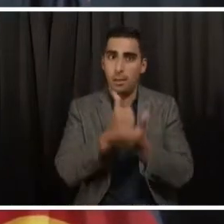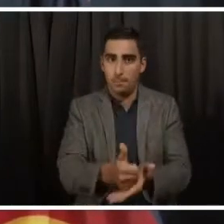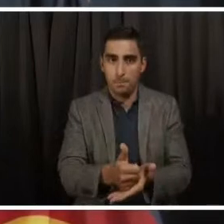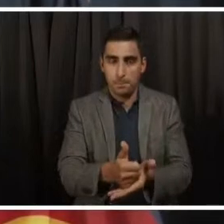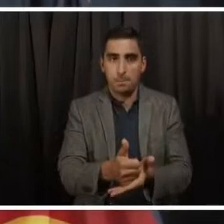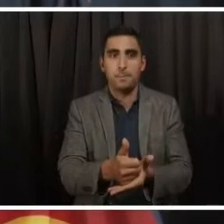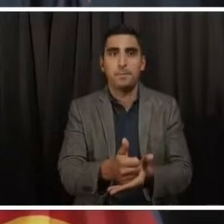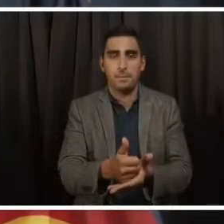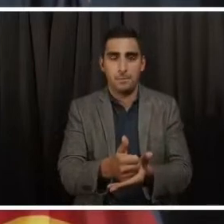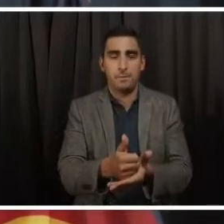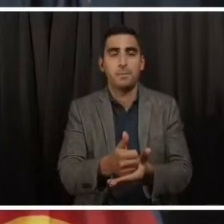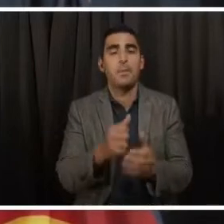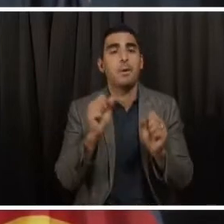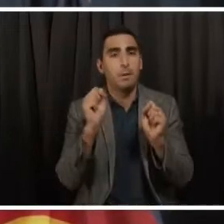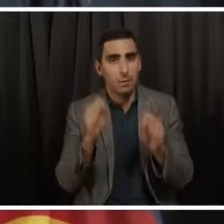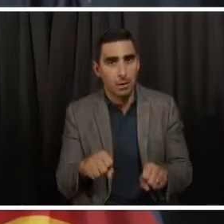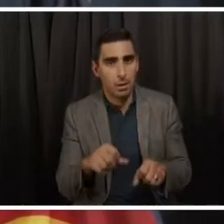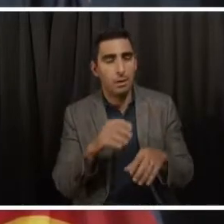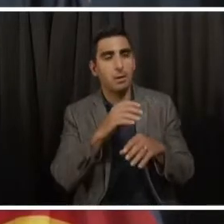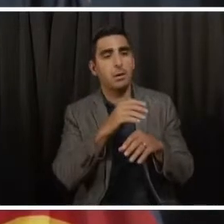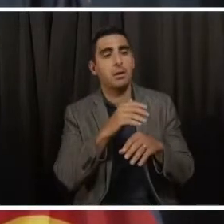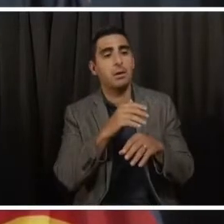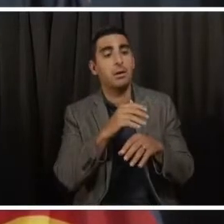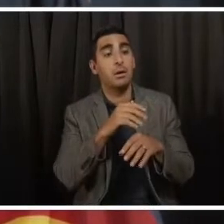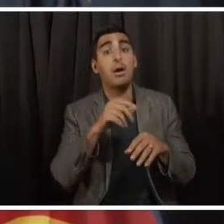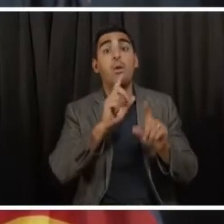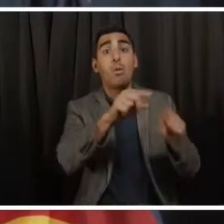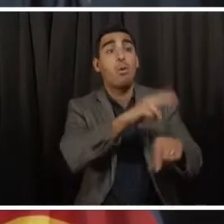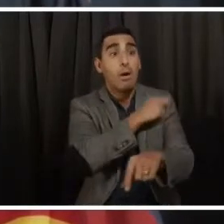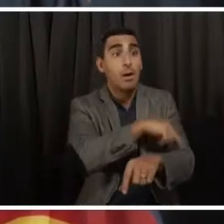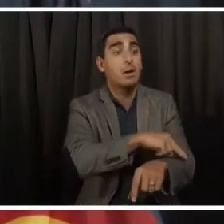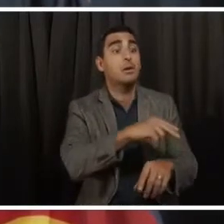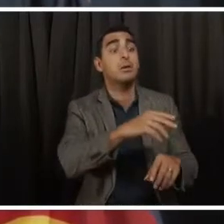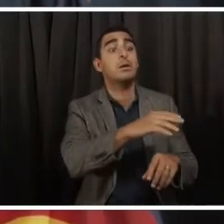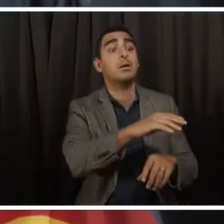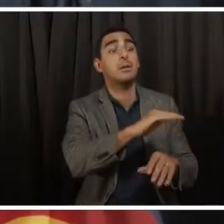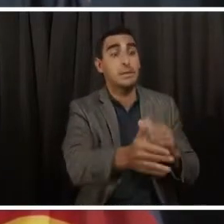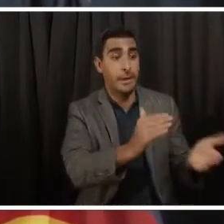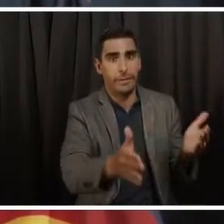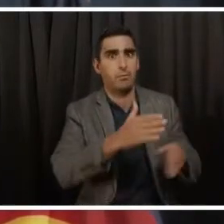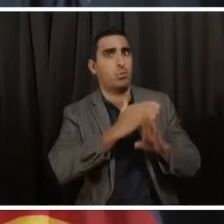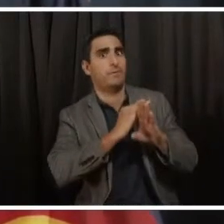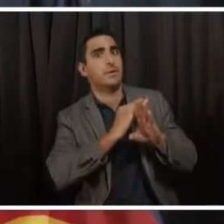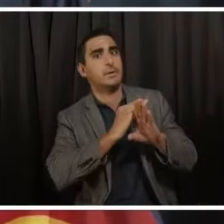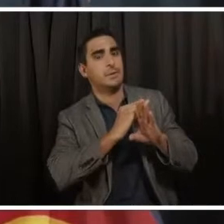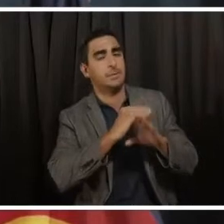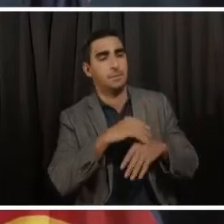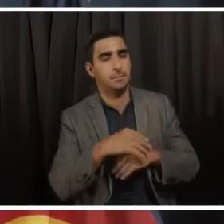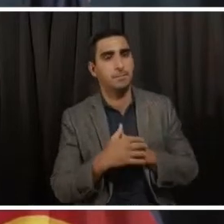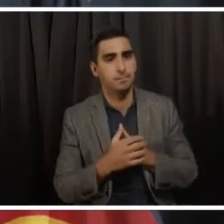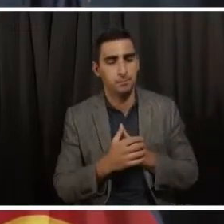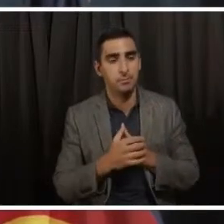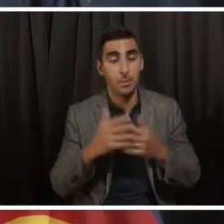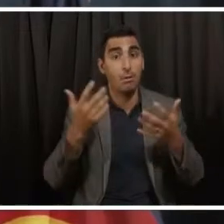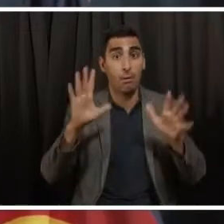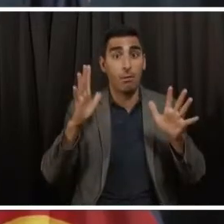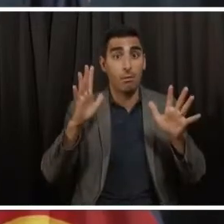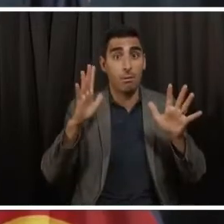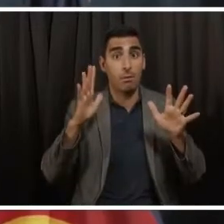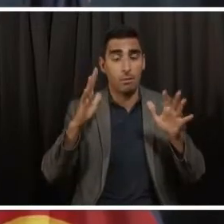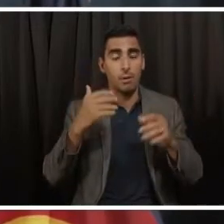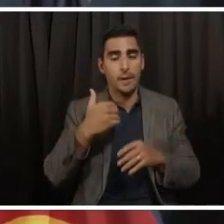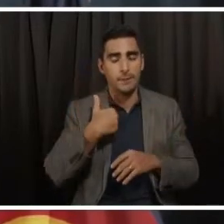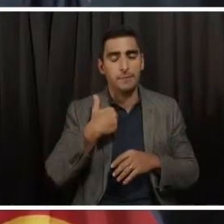para prevenir hospitalizaciones y también mortandades. Ya tenemos